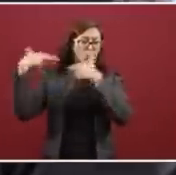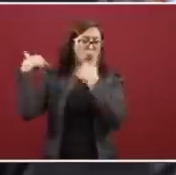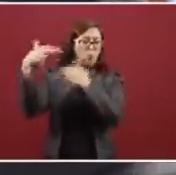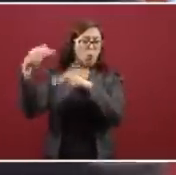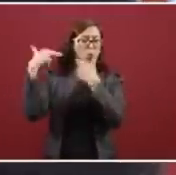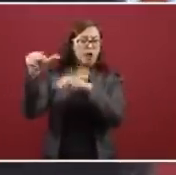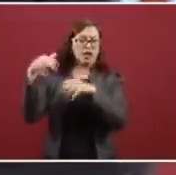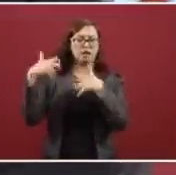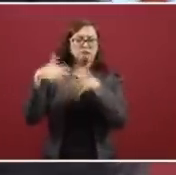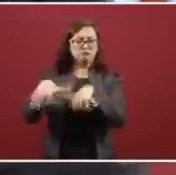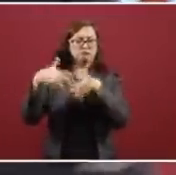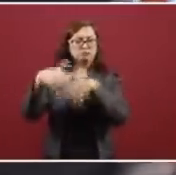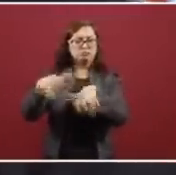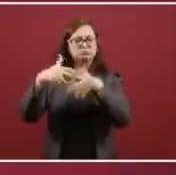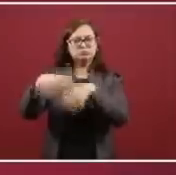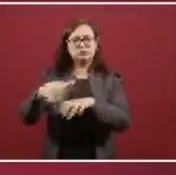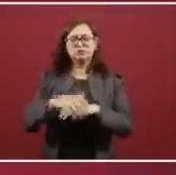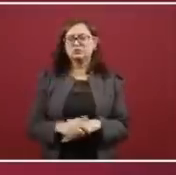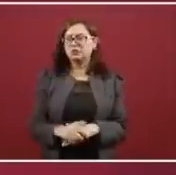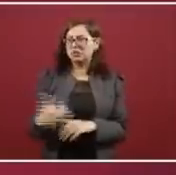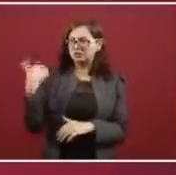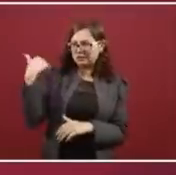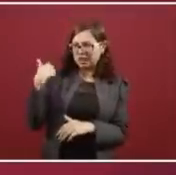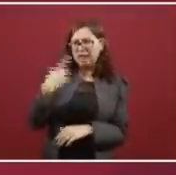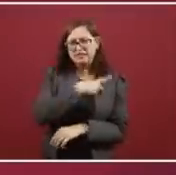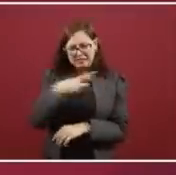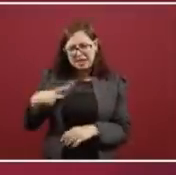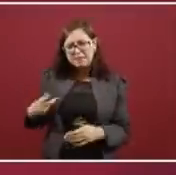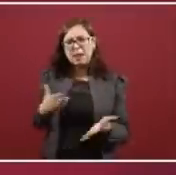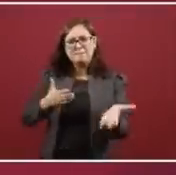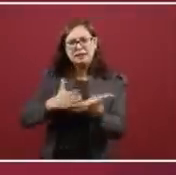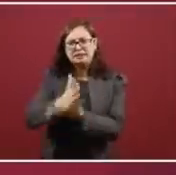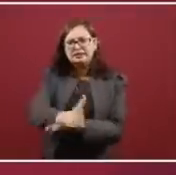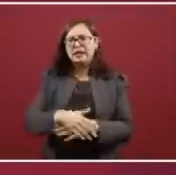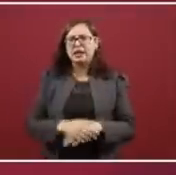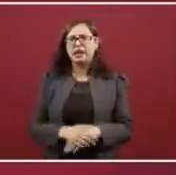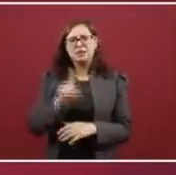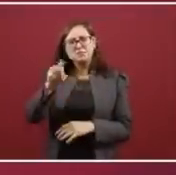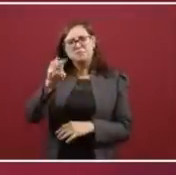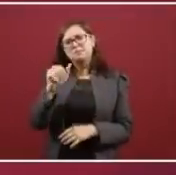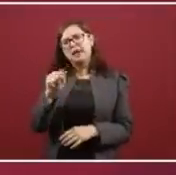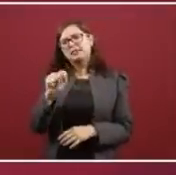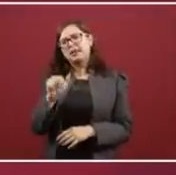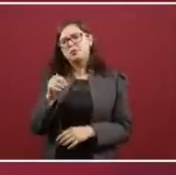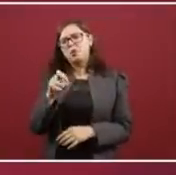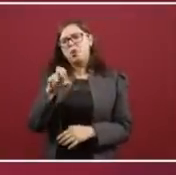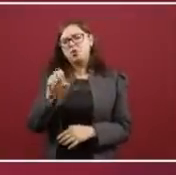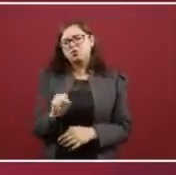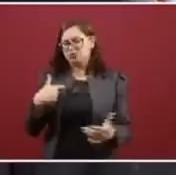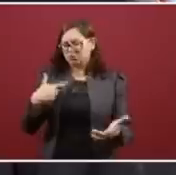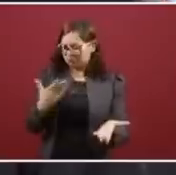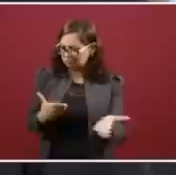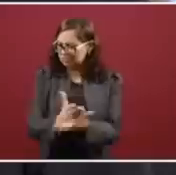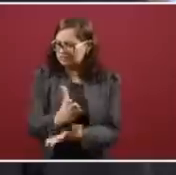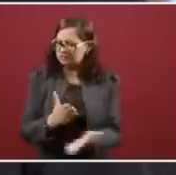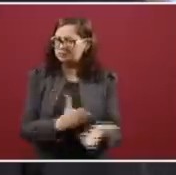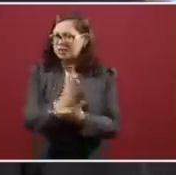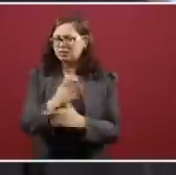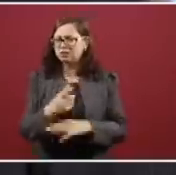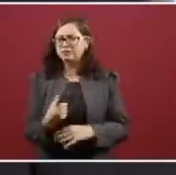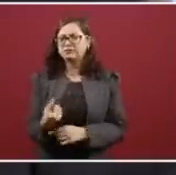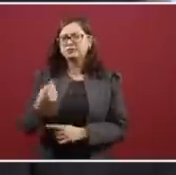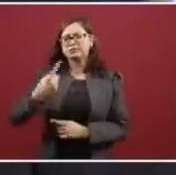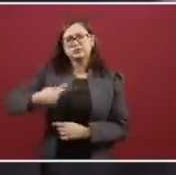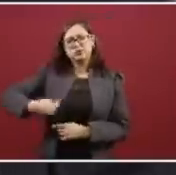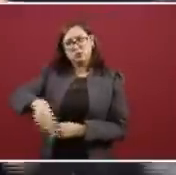de que debíamos intervenir sobre todo en matamoros y nosotros